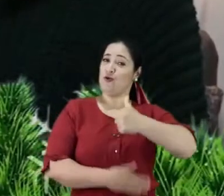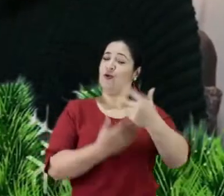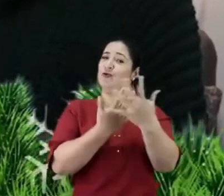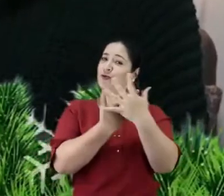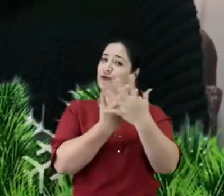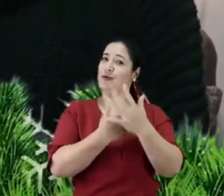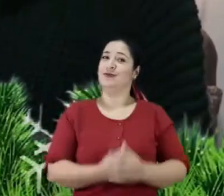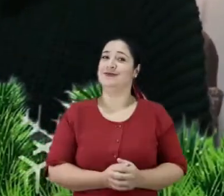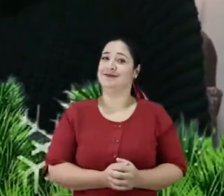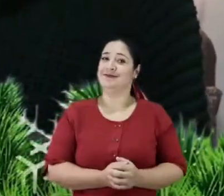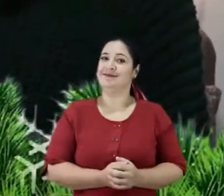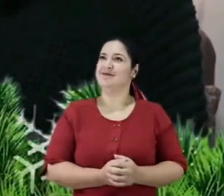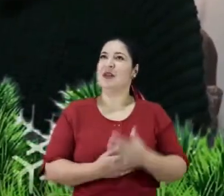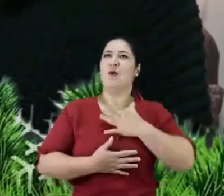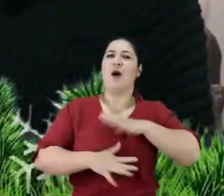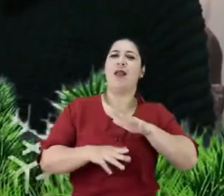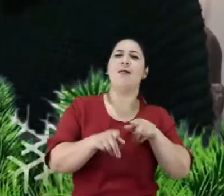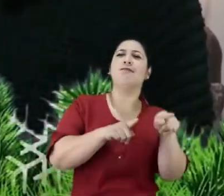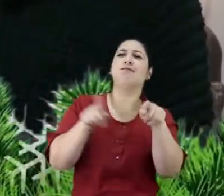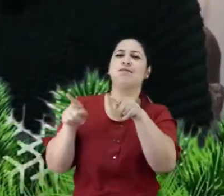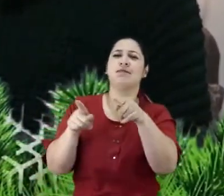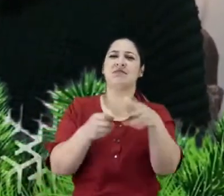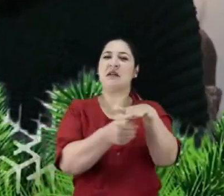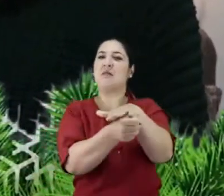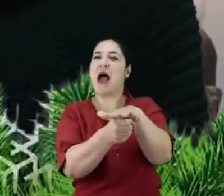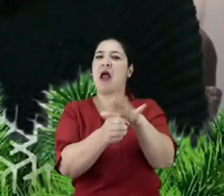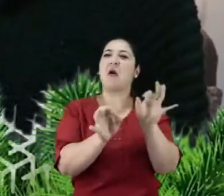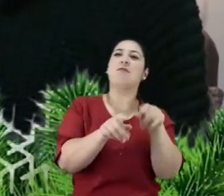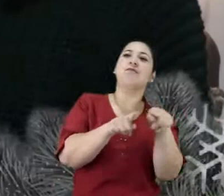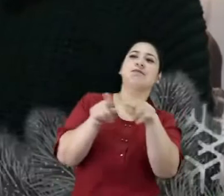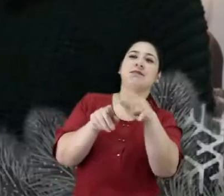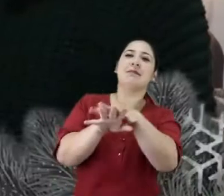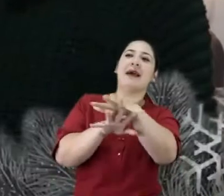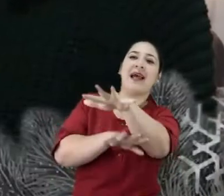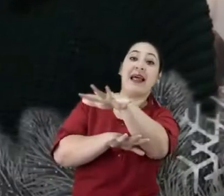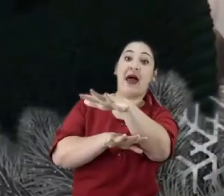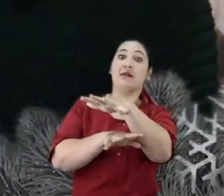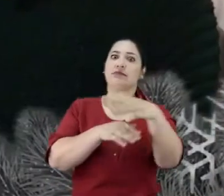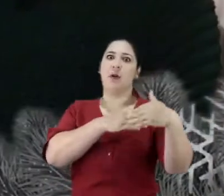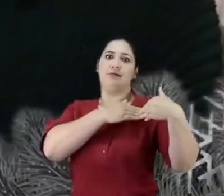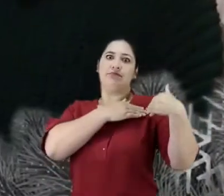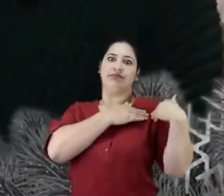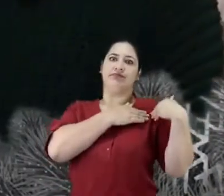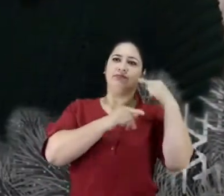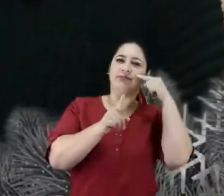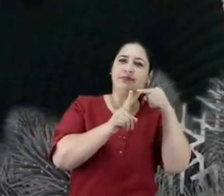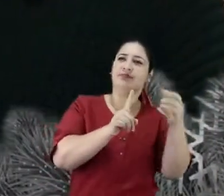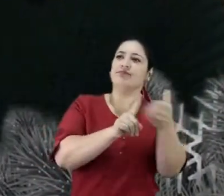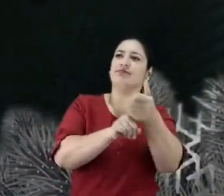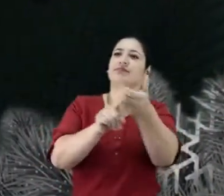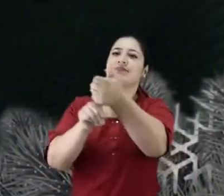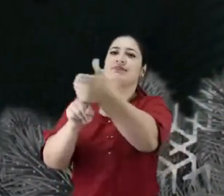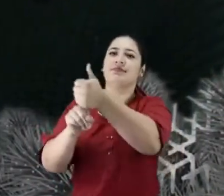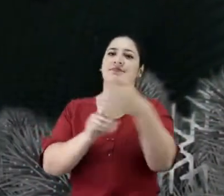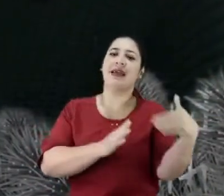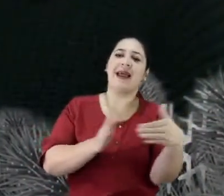orgullosos de nuestro municipio. Donde quiera que nos encontremos, en un barrio, en una vereda, debemos asumir los retos que nos